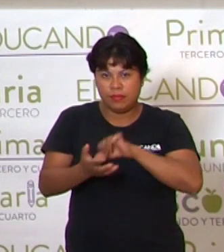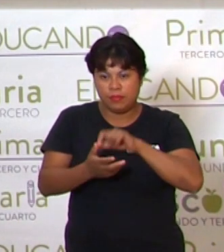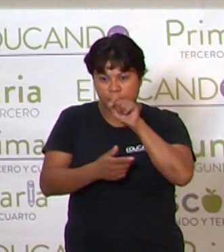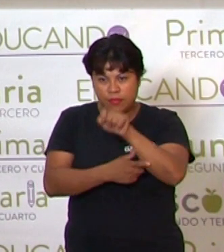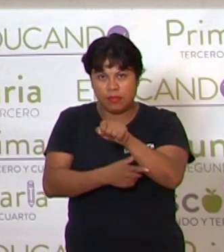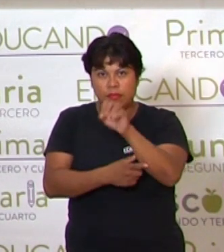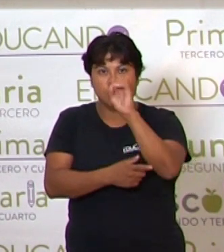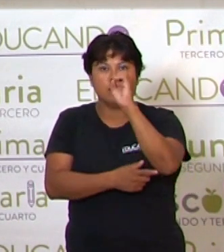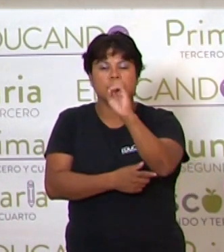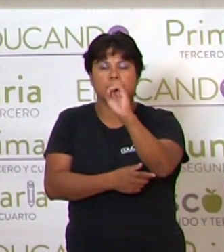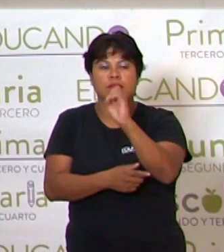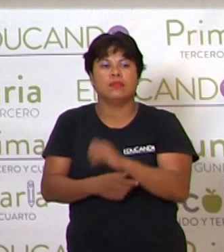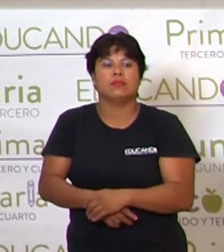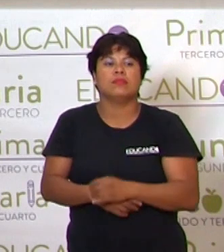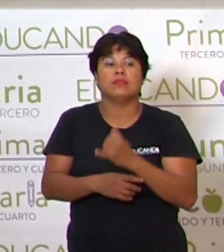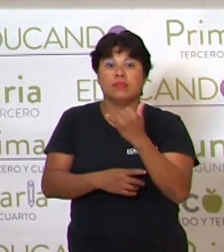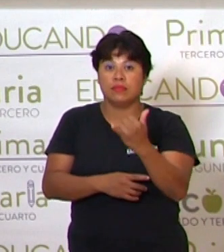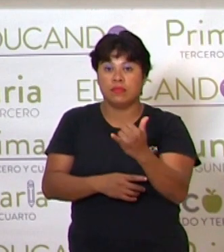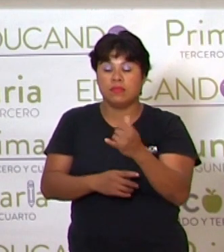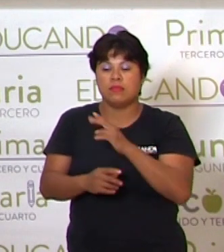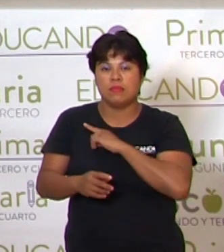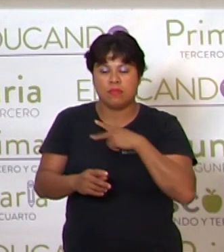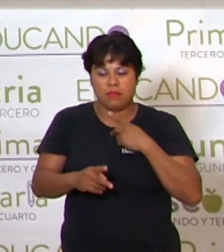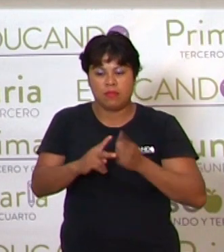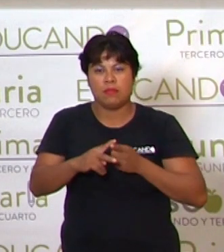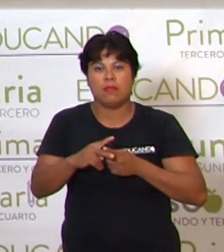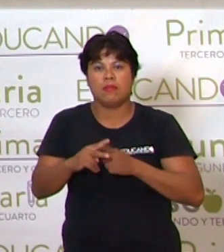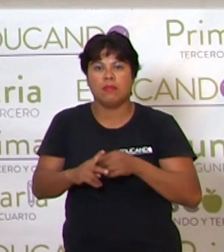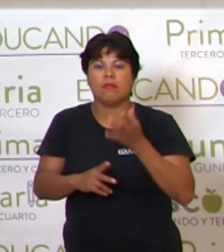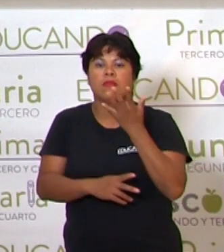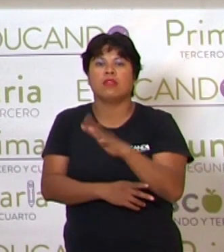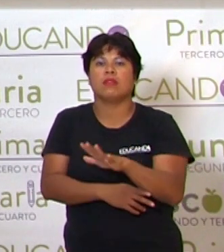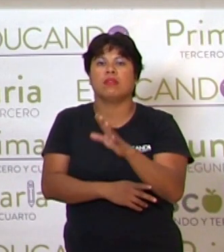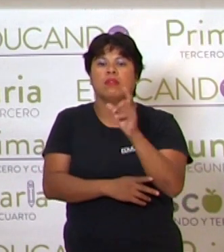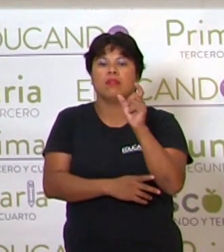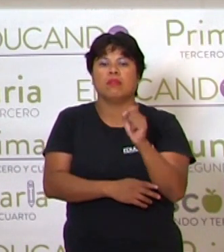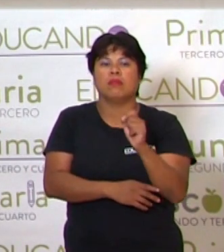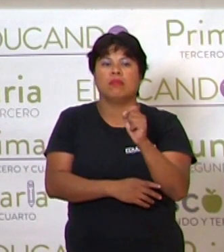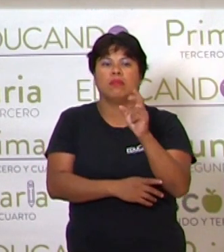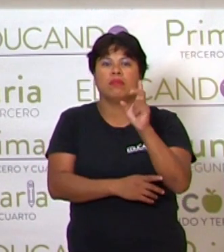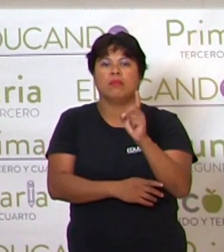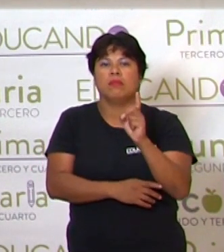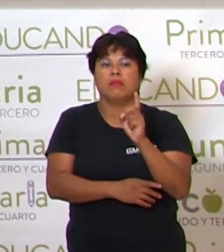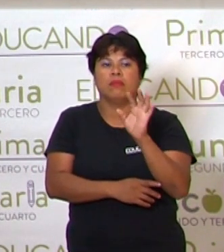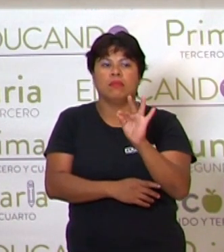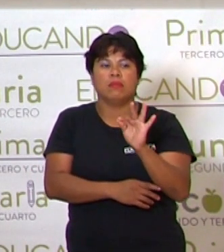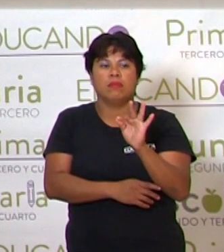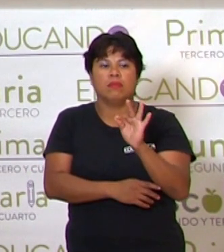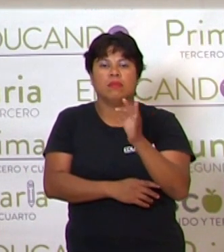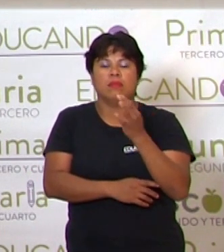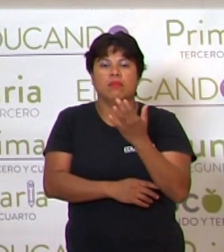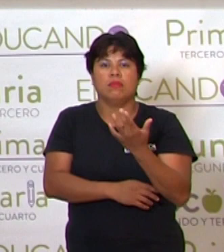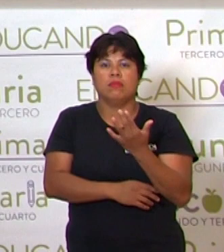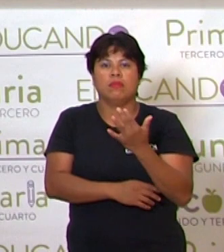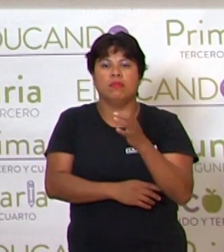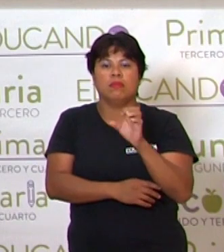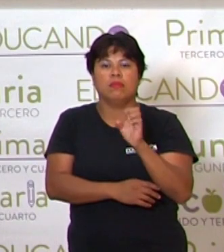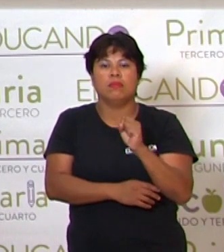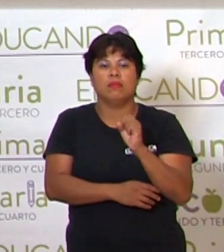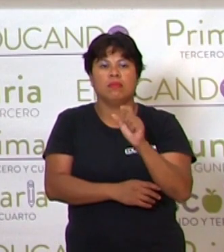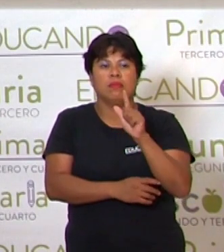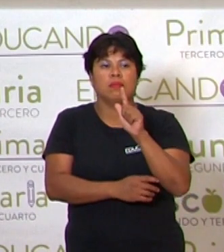punto cero, y contamos. 10, 20, 30, 40,